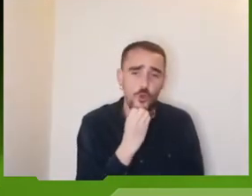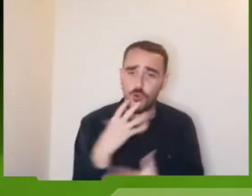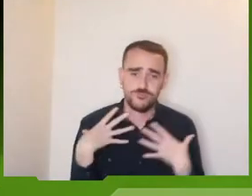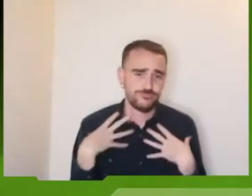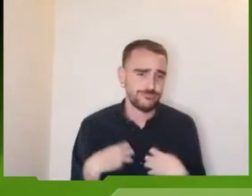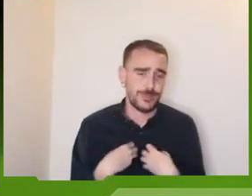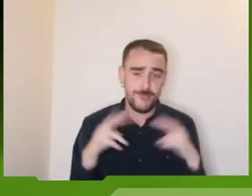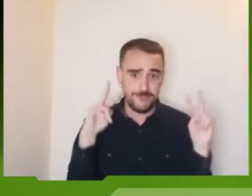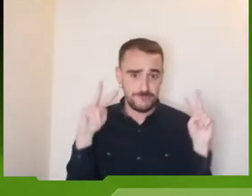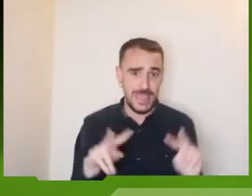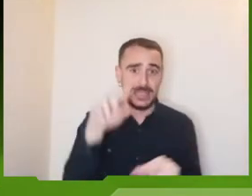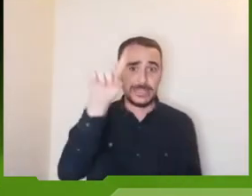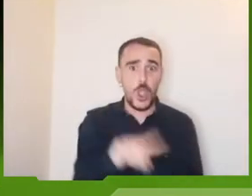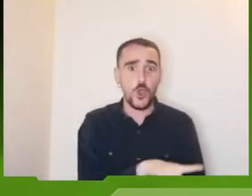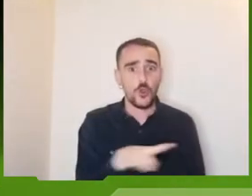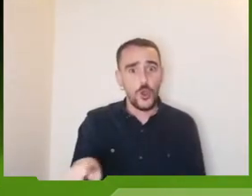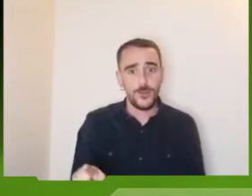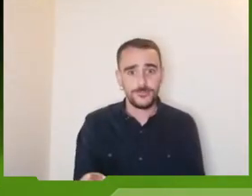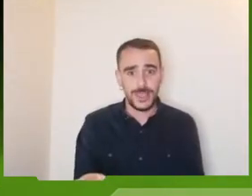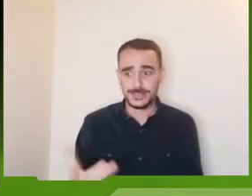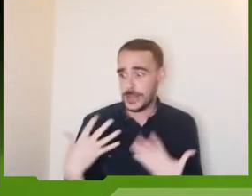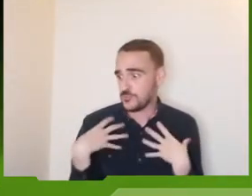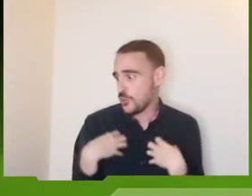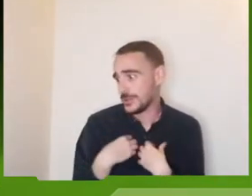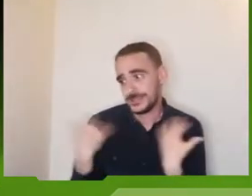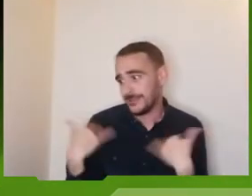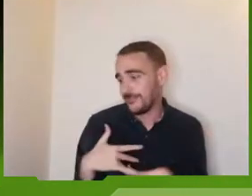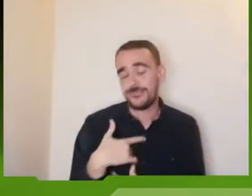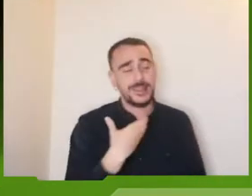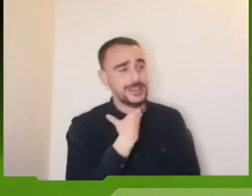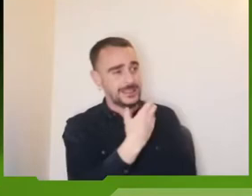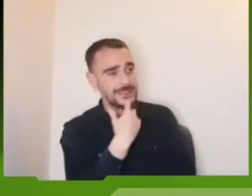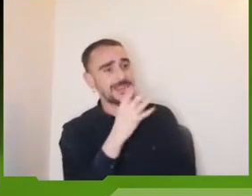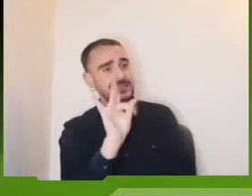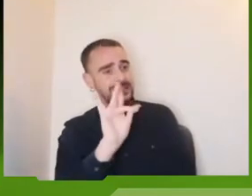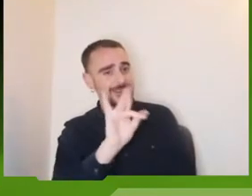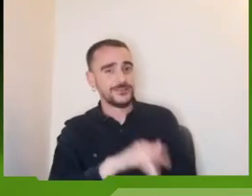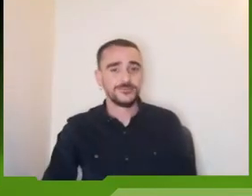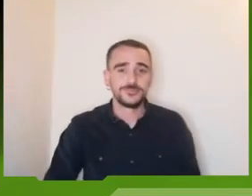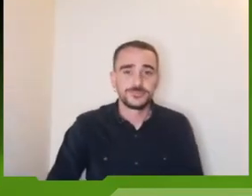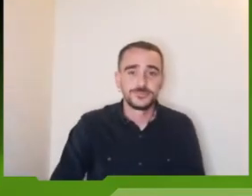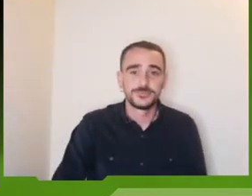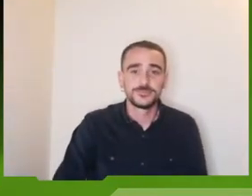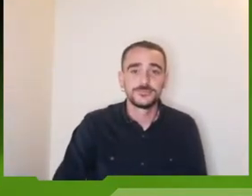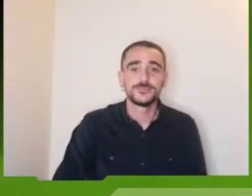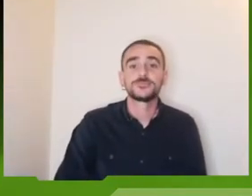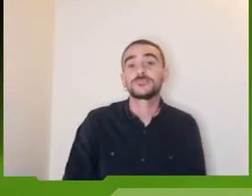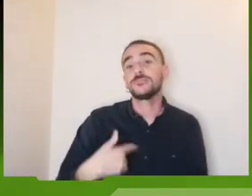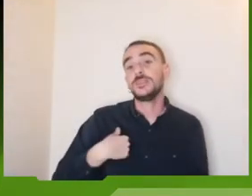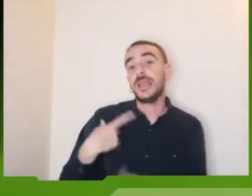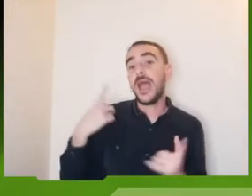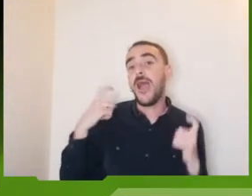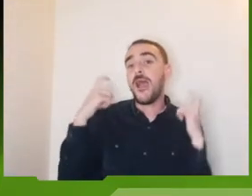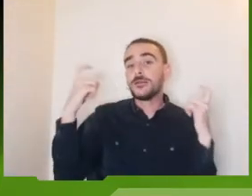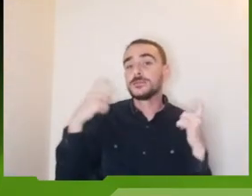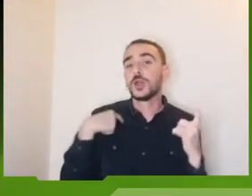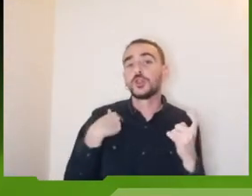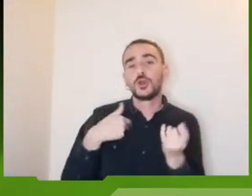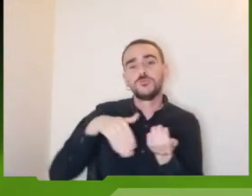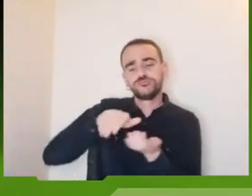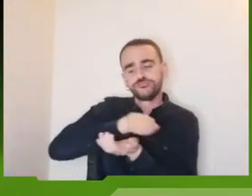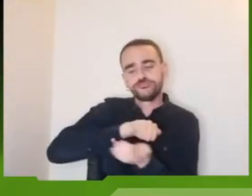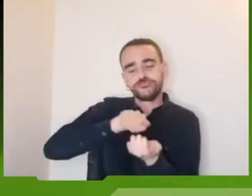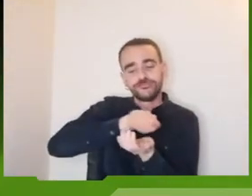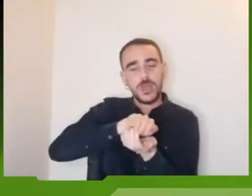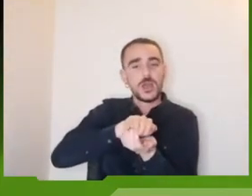ven. Es que son monísimas, tío. Intento no darle una forma cilíndrica perfecta para que tengan una